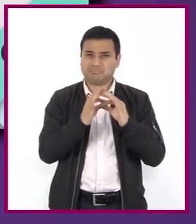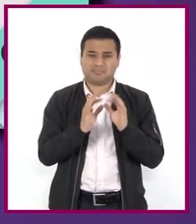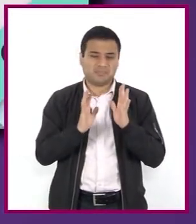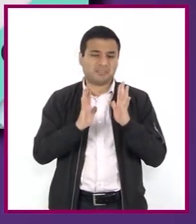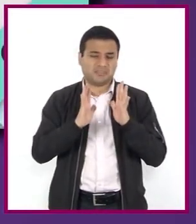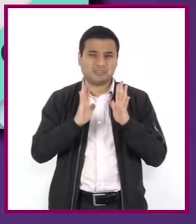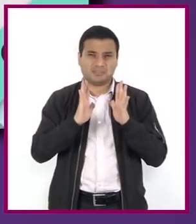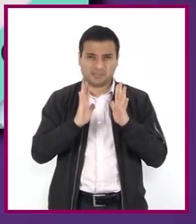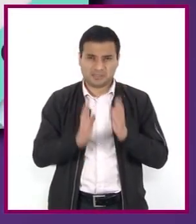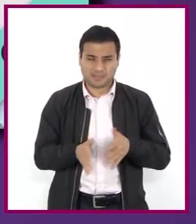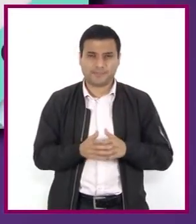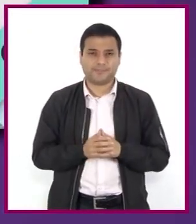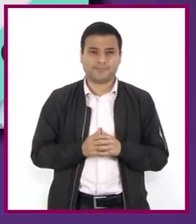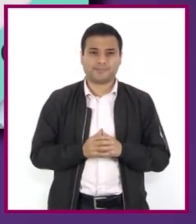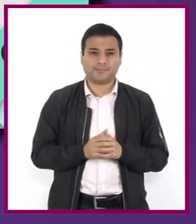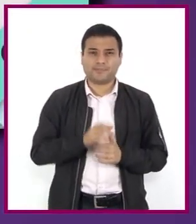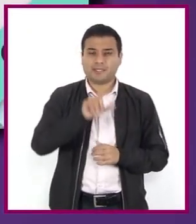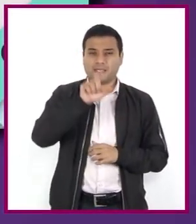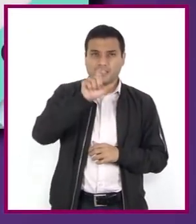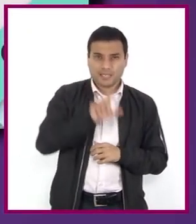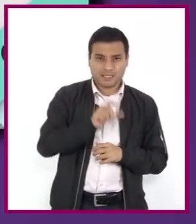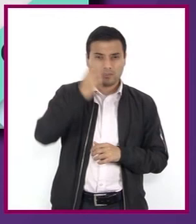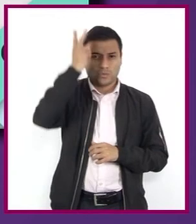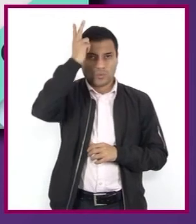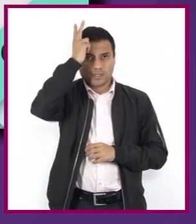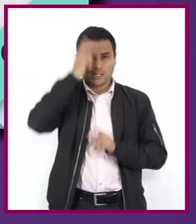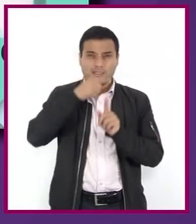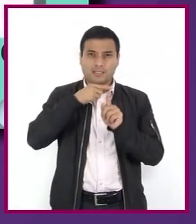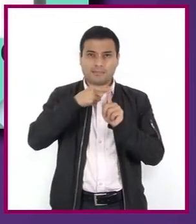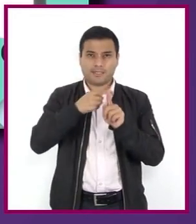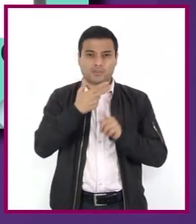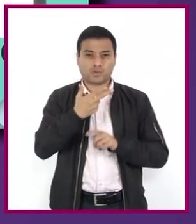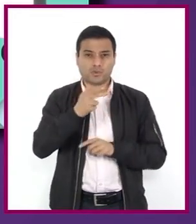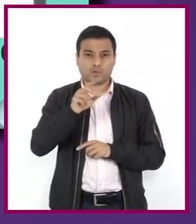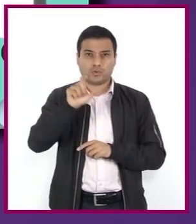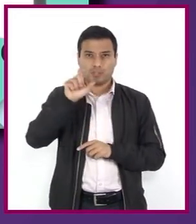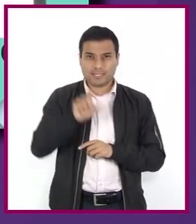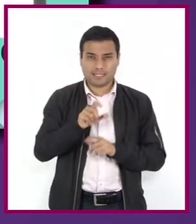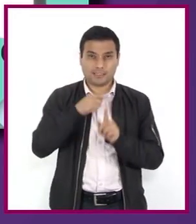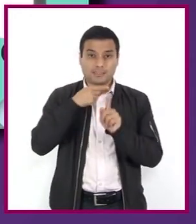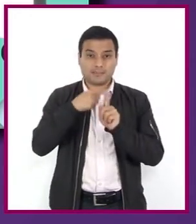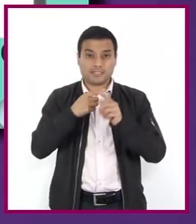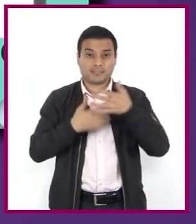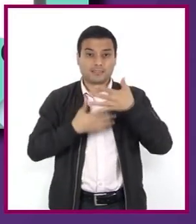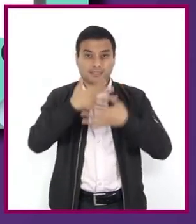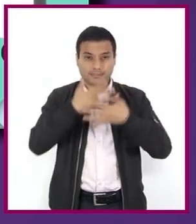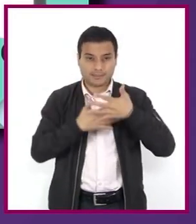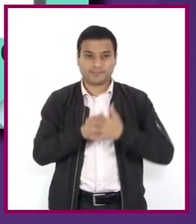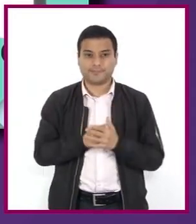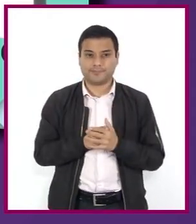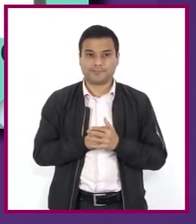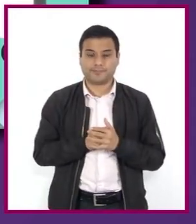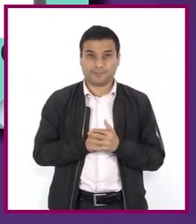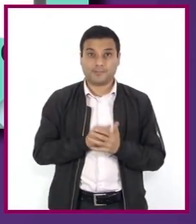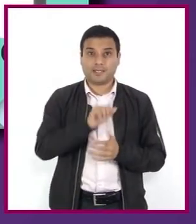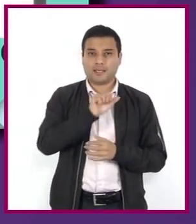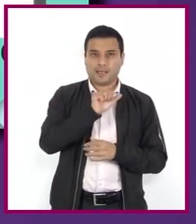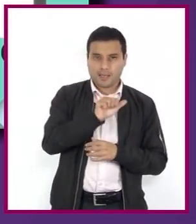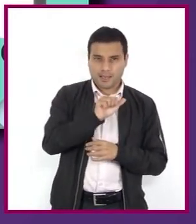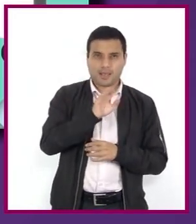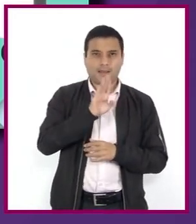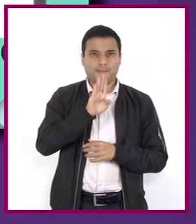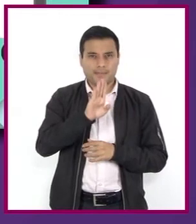x cuadrada más 8x más 15 separados en las columnas B, C y D. Ahora solo